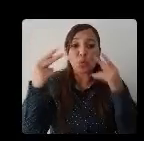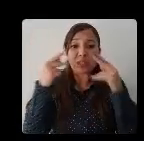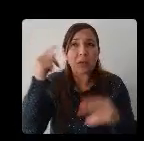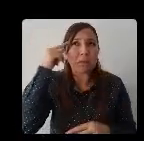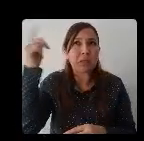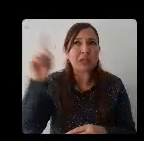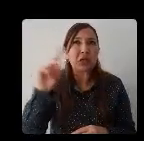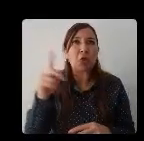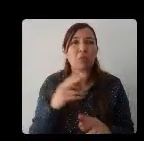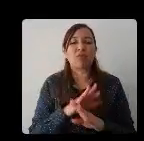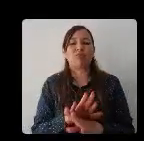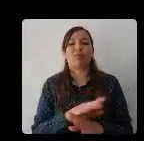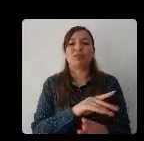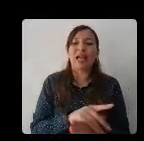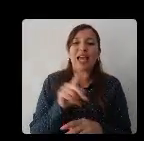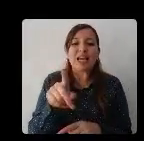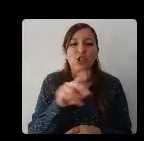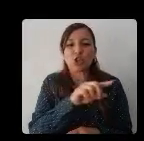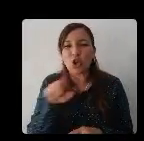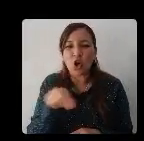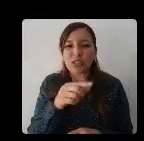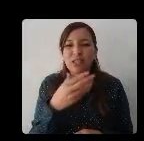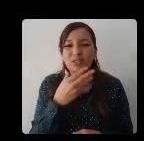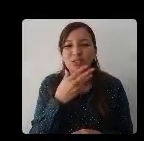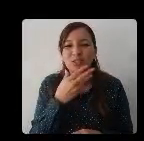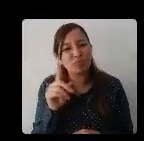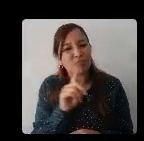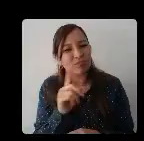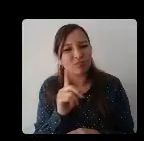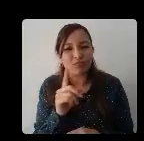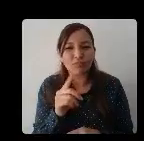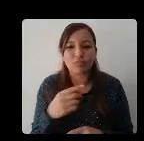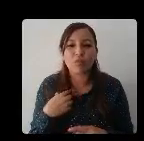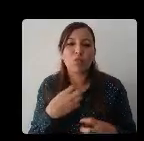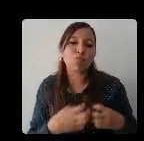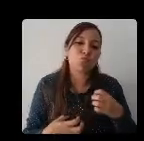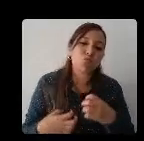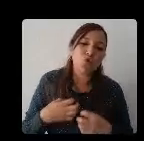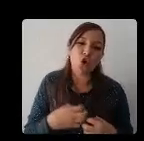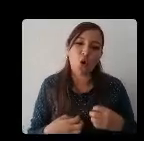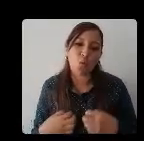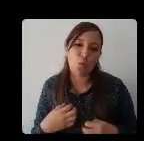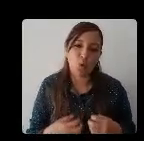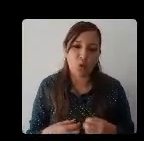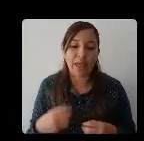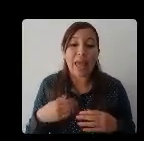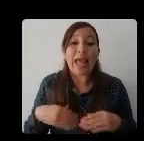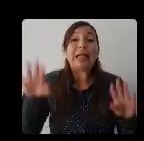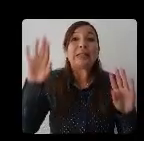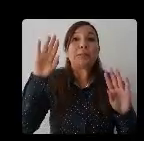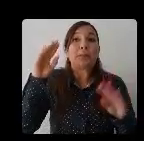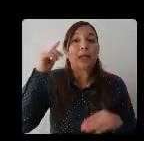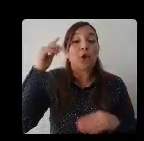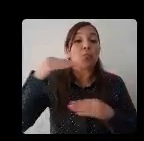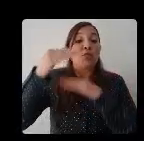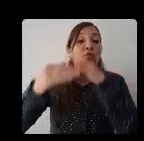o sea, hasta ahorita no lo estamos haciendo, ¿no? Pero esperemos que alguna vez tenga una cura definitiva